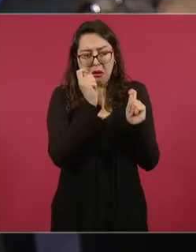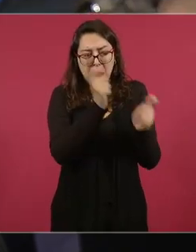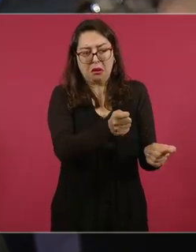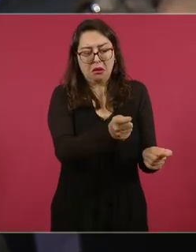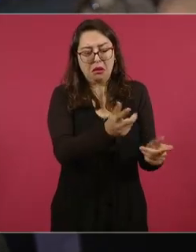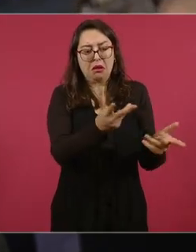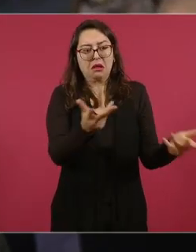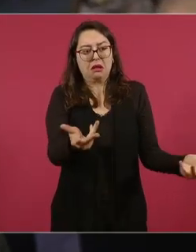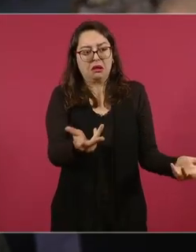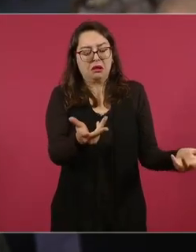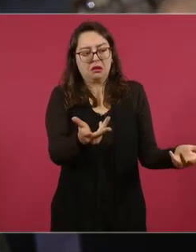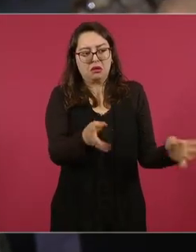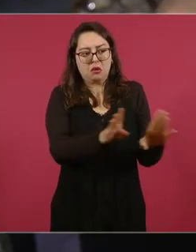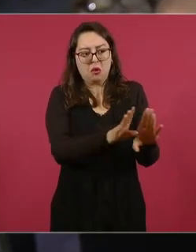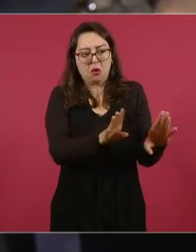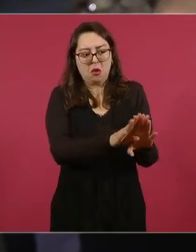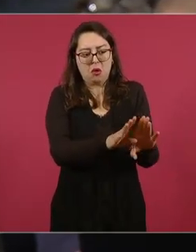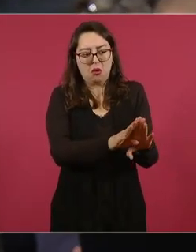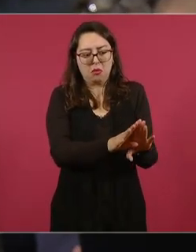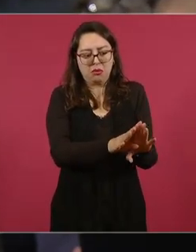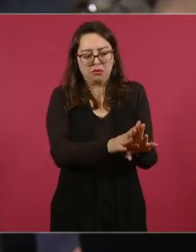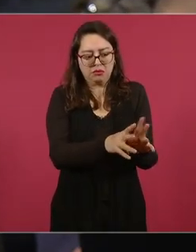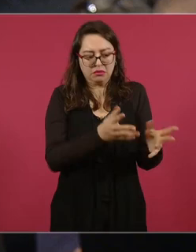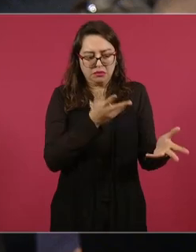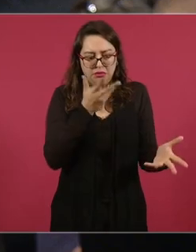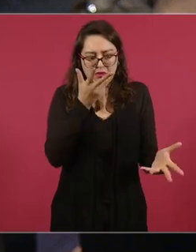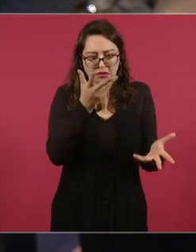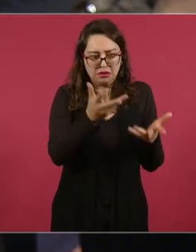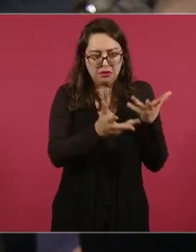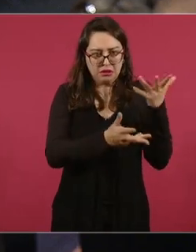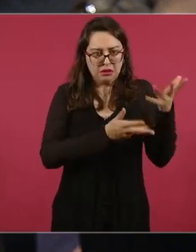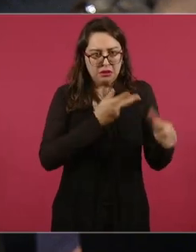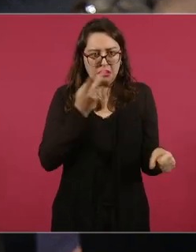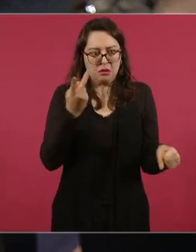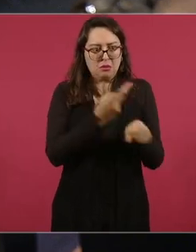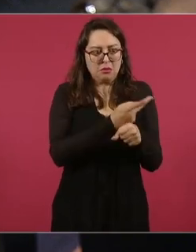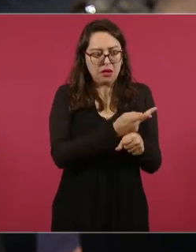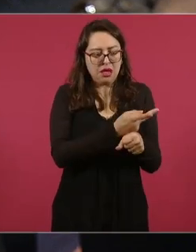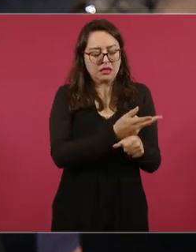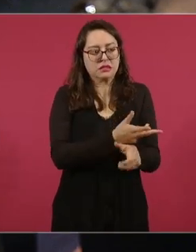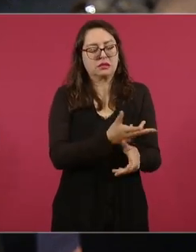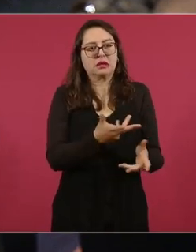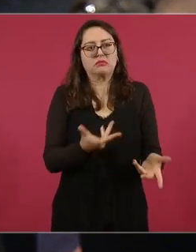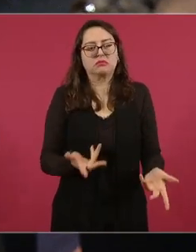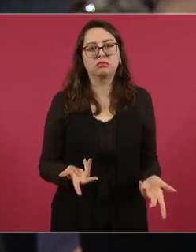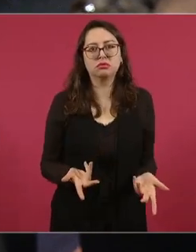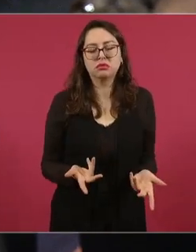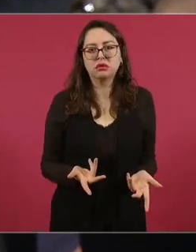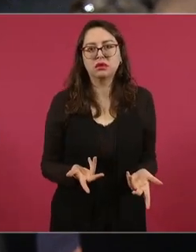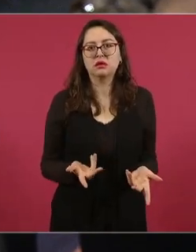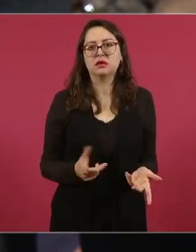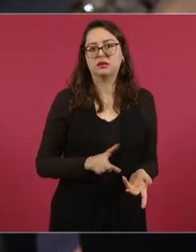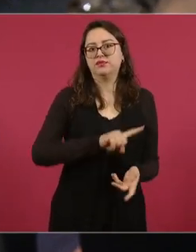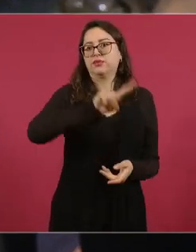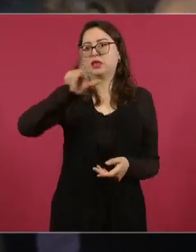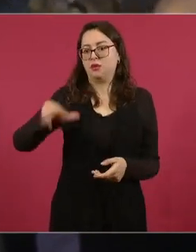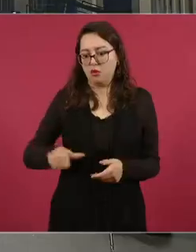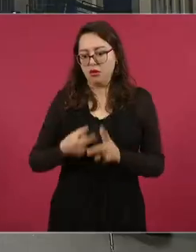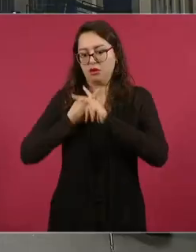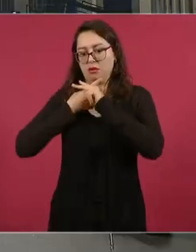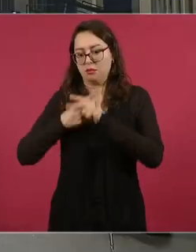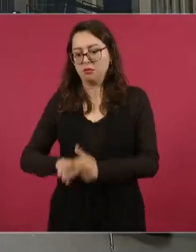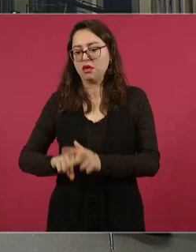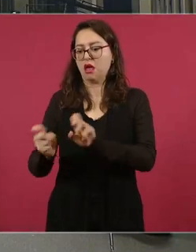Dicen que lo hubiera, no existe, ¿no? Pero ¿qué hubiera pasado si no hubiera existido la pandemia de COVID-19? ¿Cómo estaríamos ahorita? Esa sería mi primera pregunta.